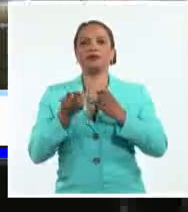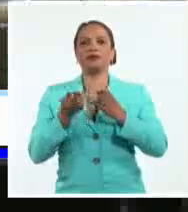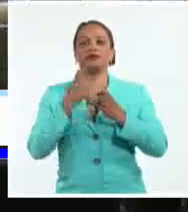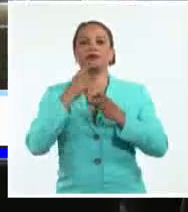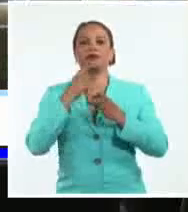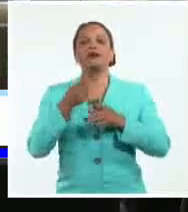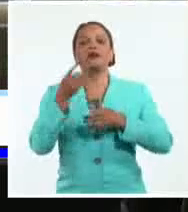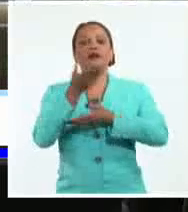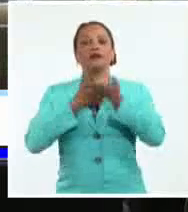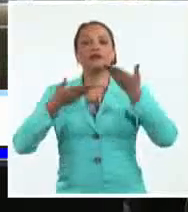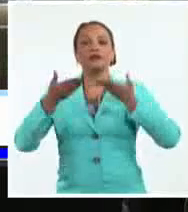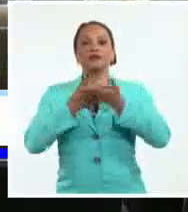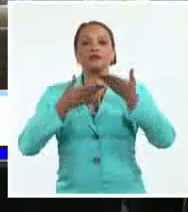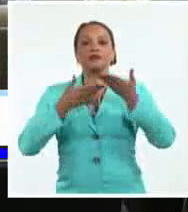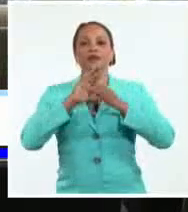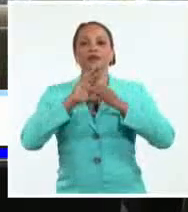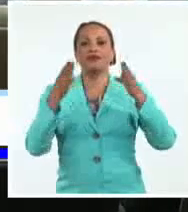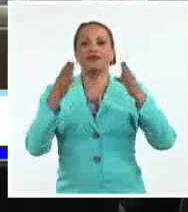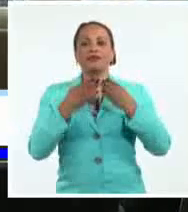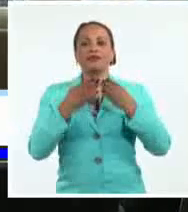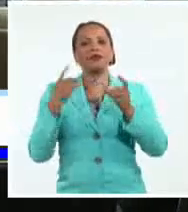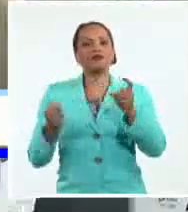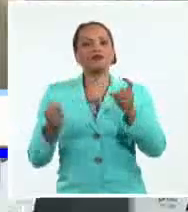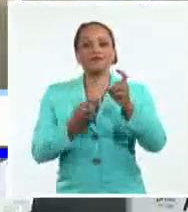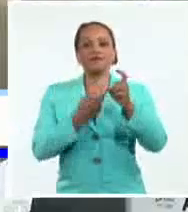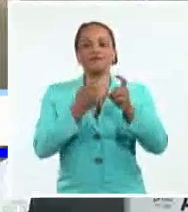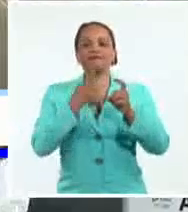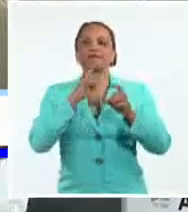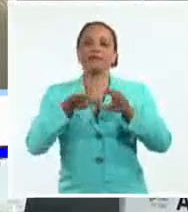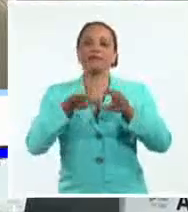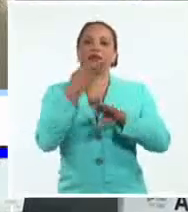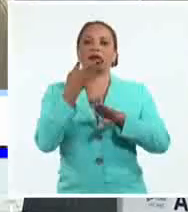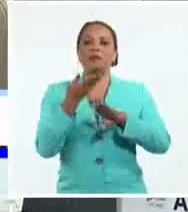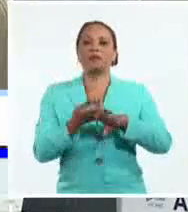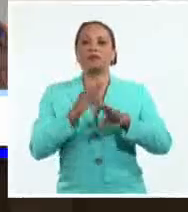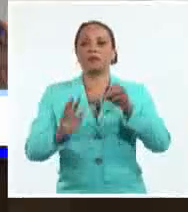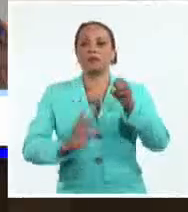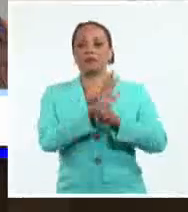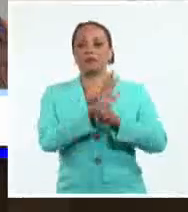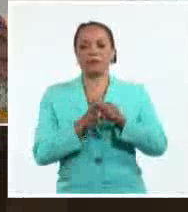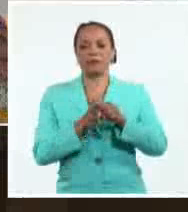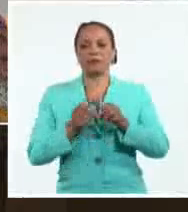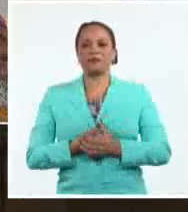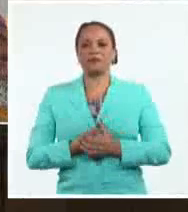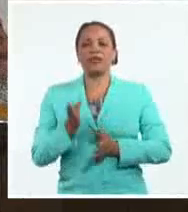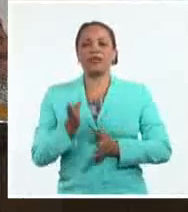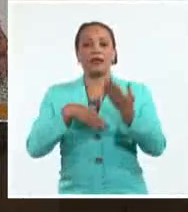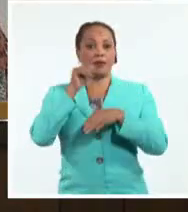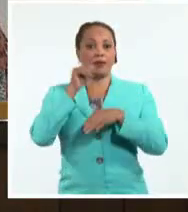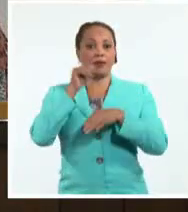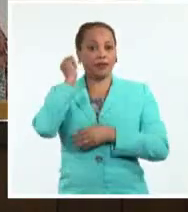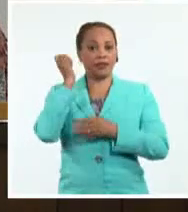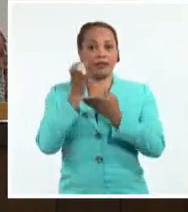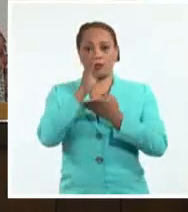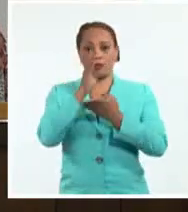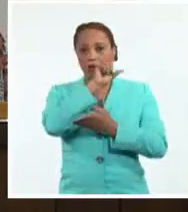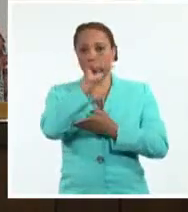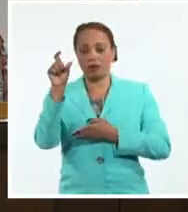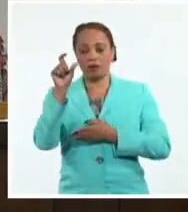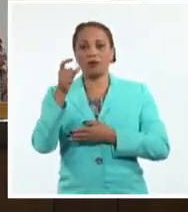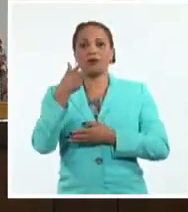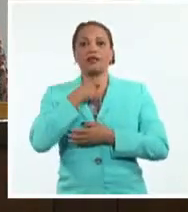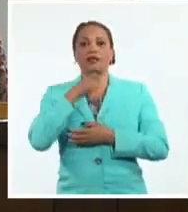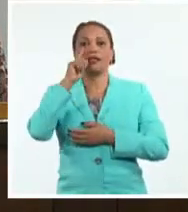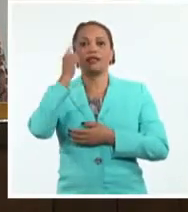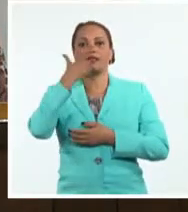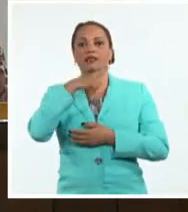analizar sobre los retos educativos que existen tras la pandemia de la COVID-19. La ministra de este sector en Cuba, Elsa Velázquez